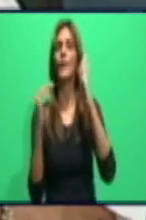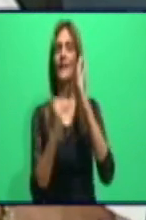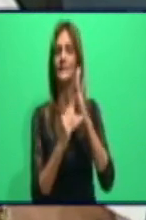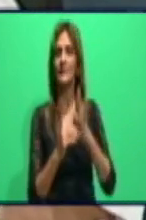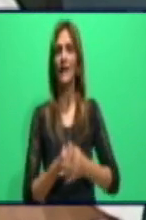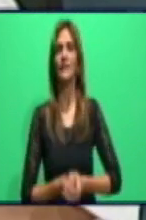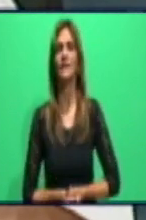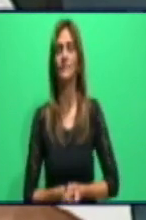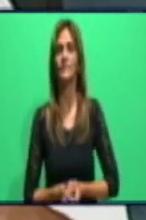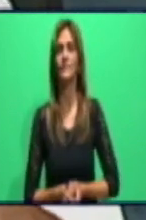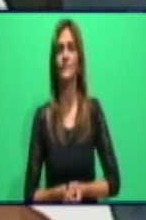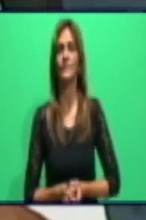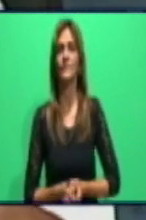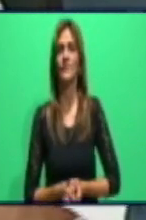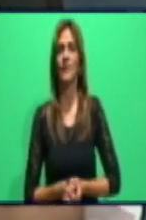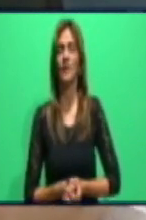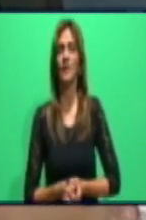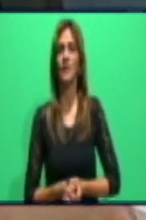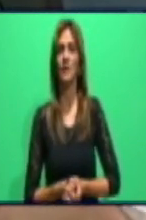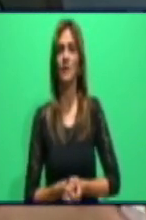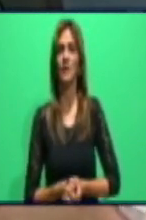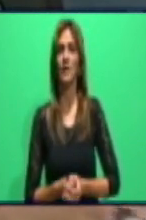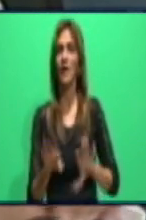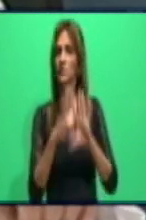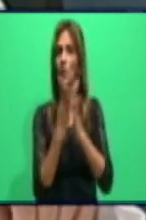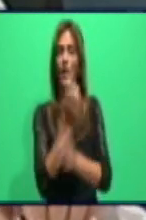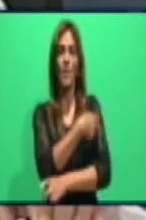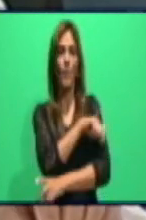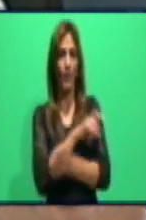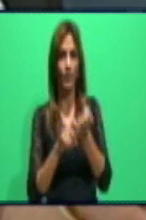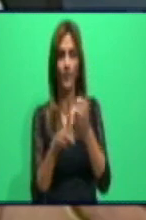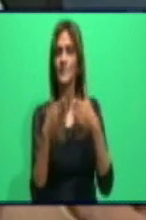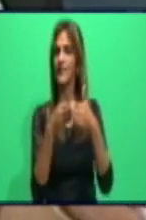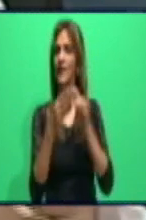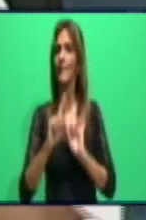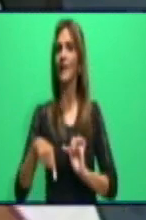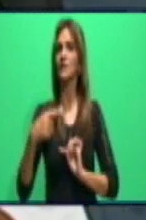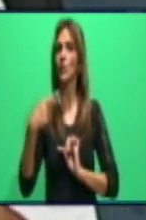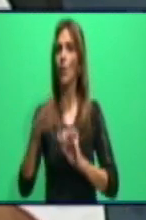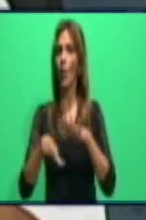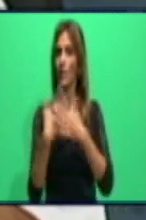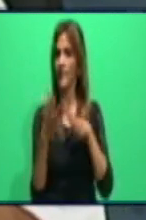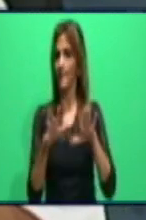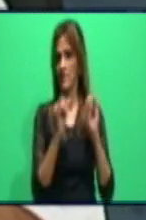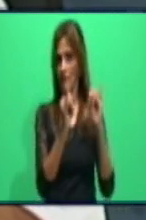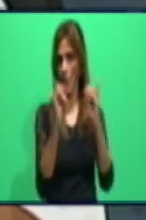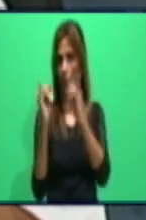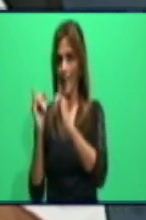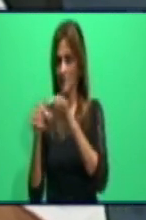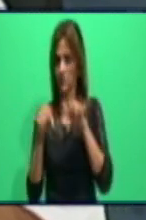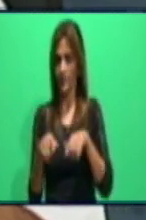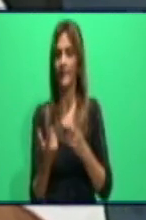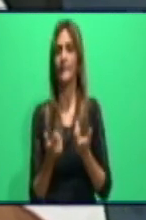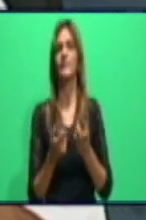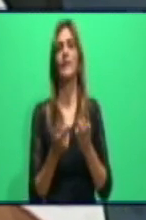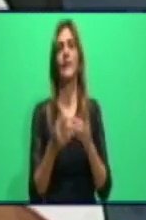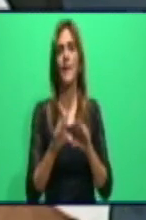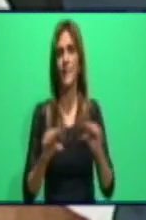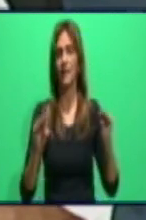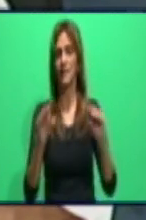que nos acompañan así como la teleaudiencia que día a día espera este programa bueno bien como estaba